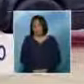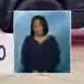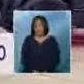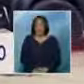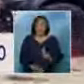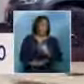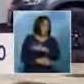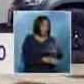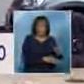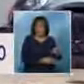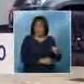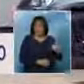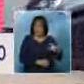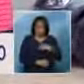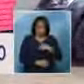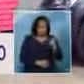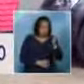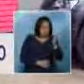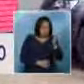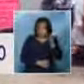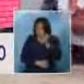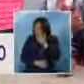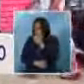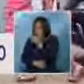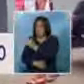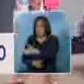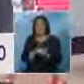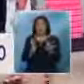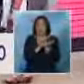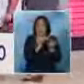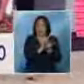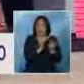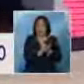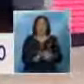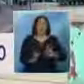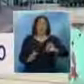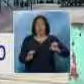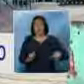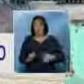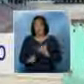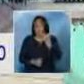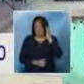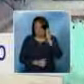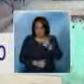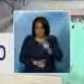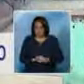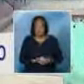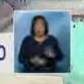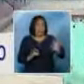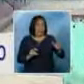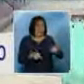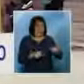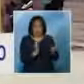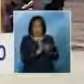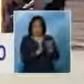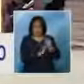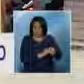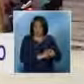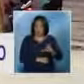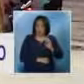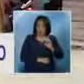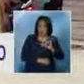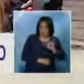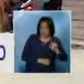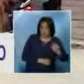buenas tardes estamos haciendo un recorrido exactamente por los colegios de san juan de miraflores hemos llegado al colegio oriental